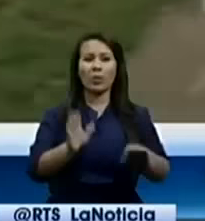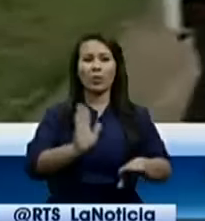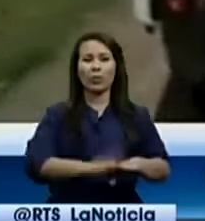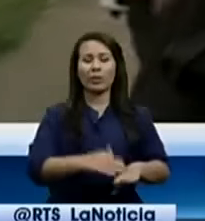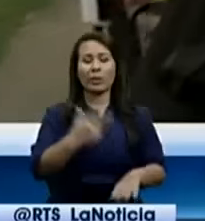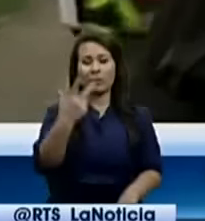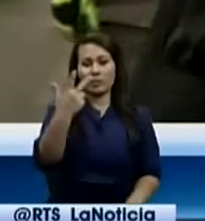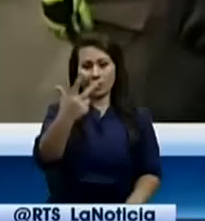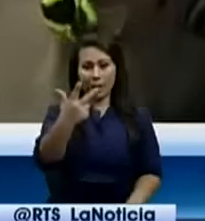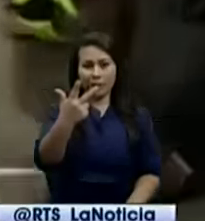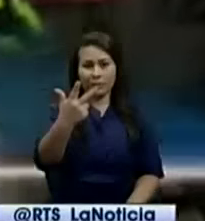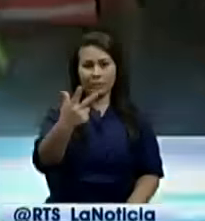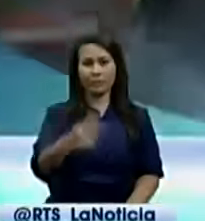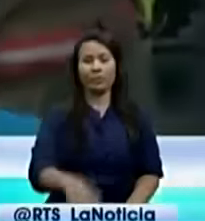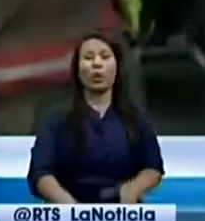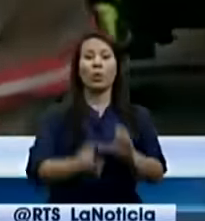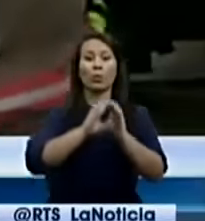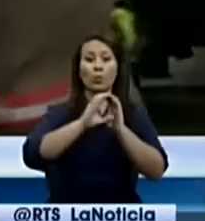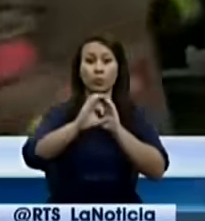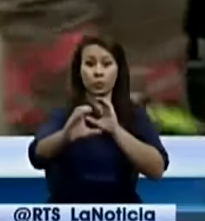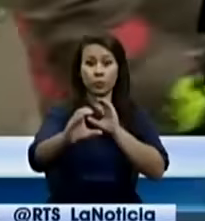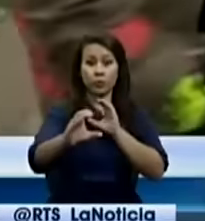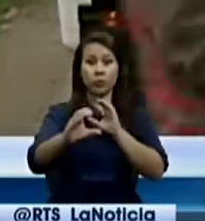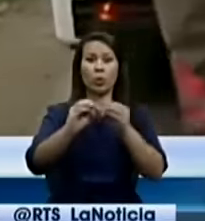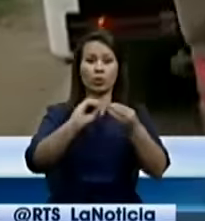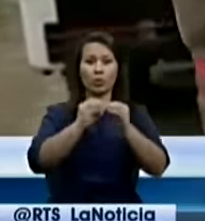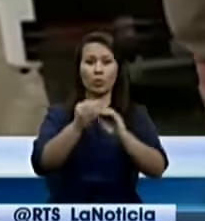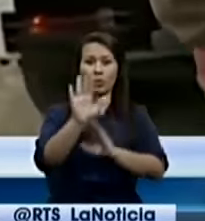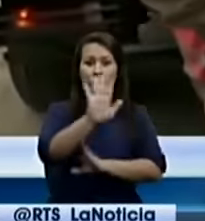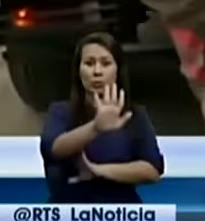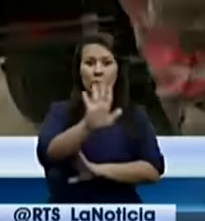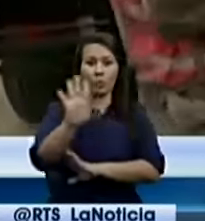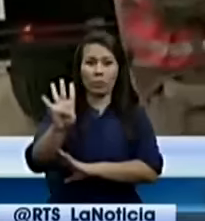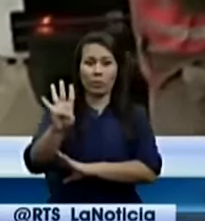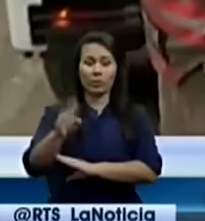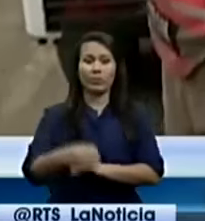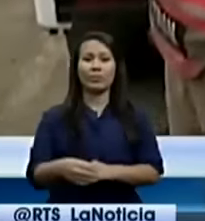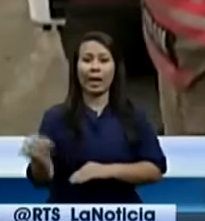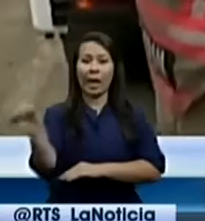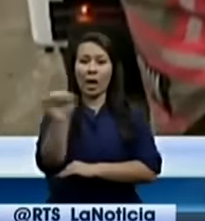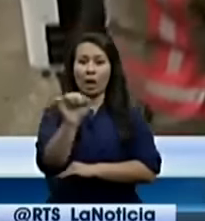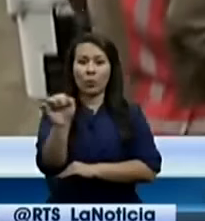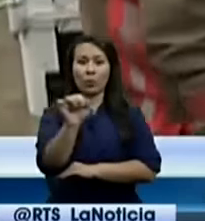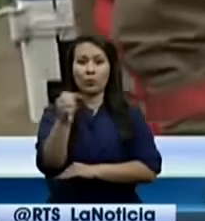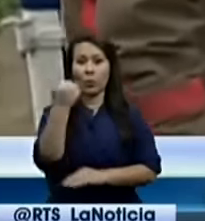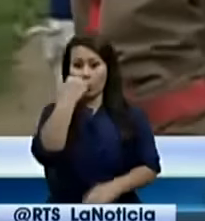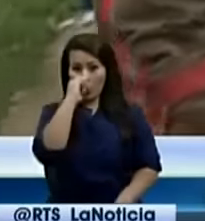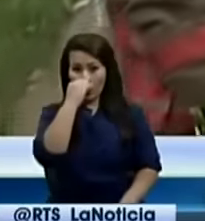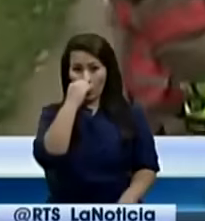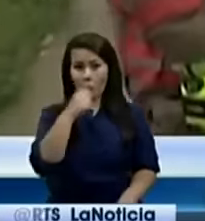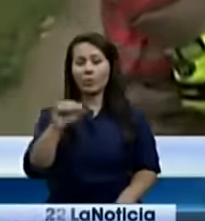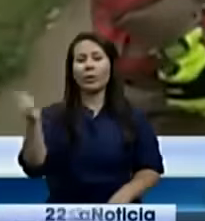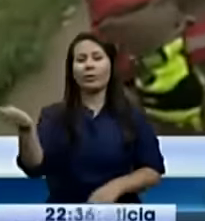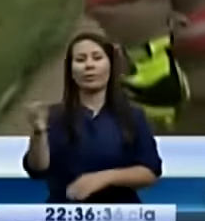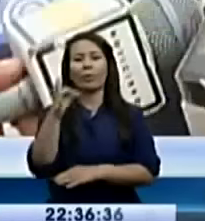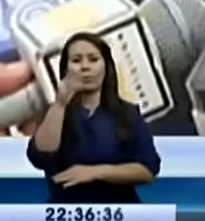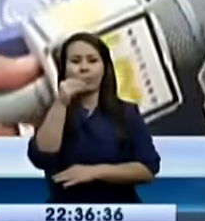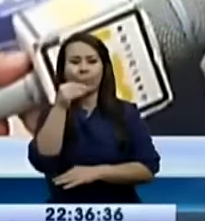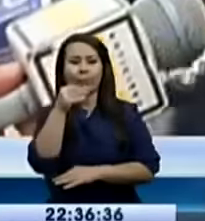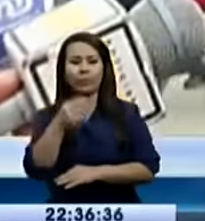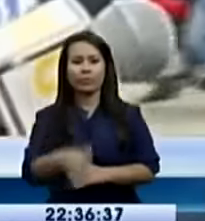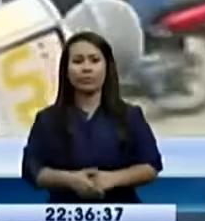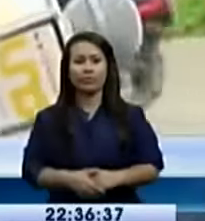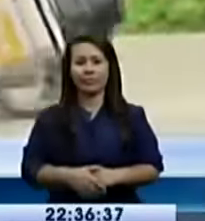accidente? Me informan tres vehículos, el bus de la línea 54, el auto y el patrullero. ¿Patrullero